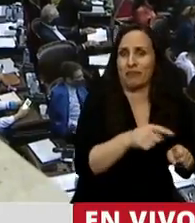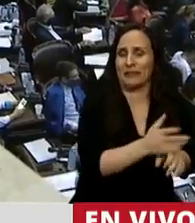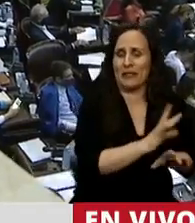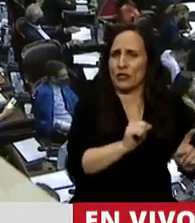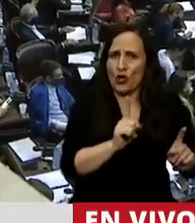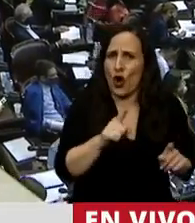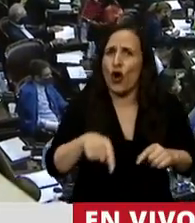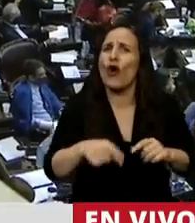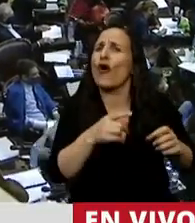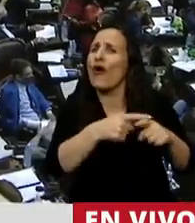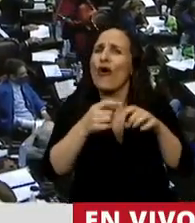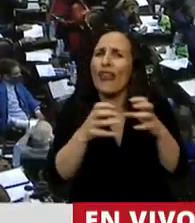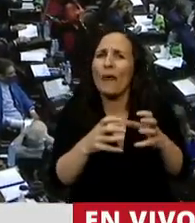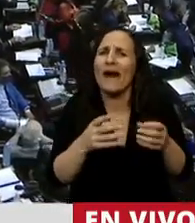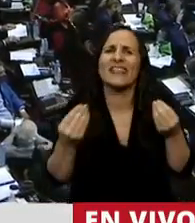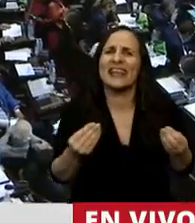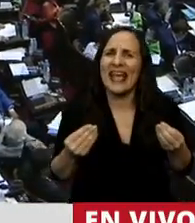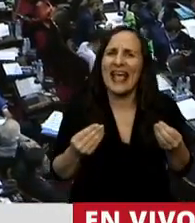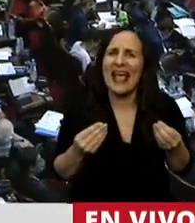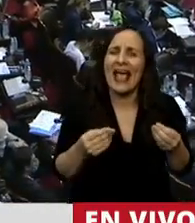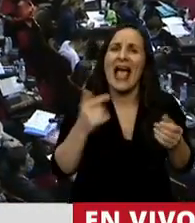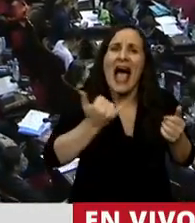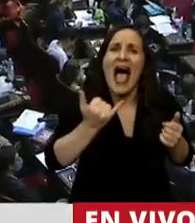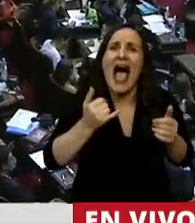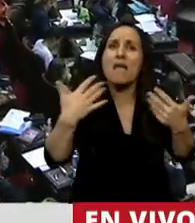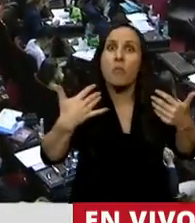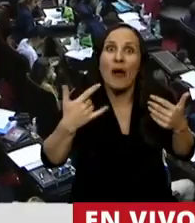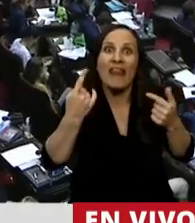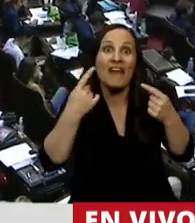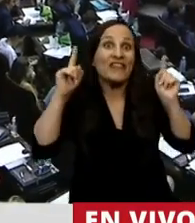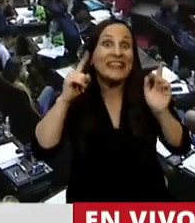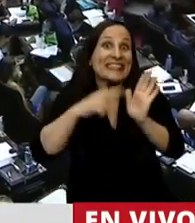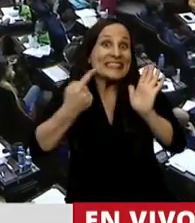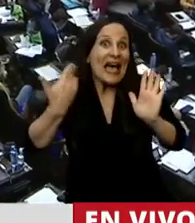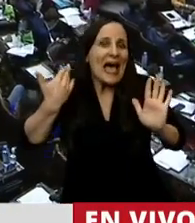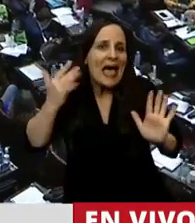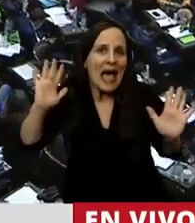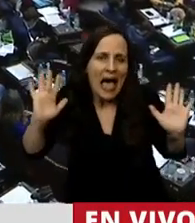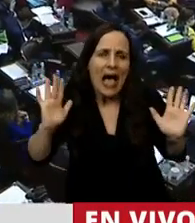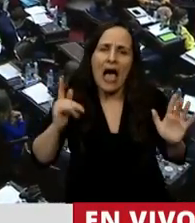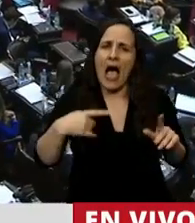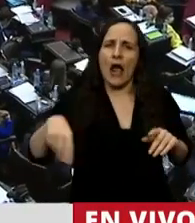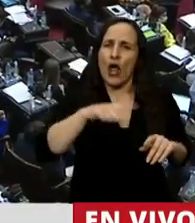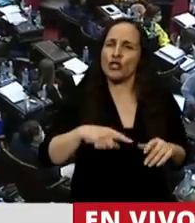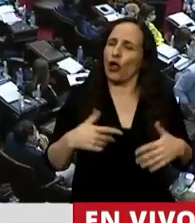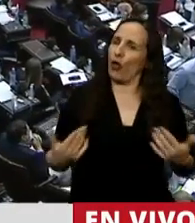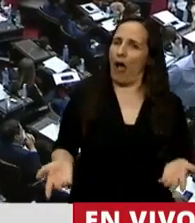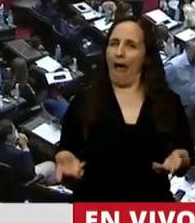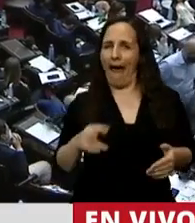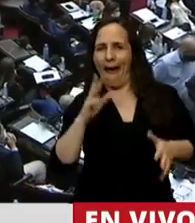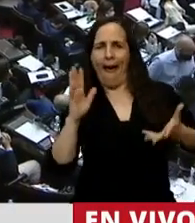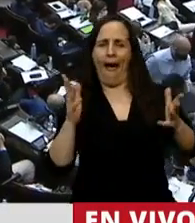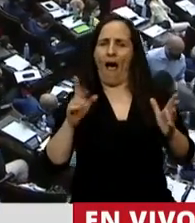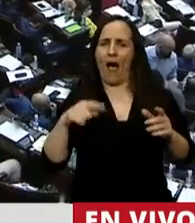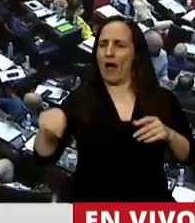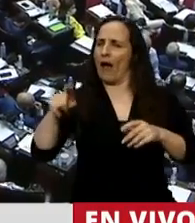Estamos discutiendo hasta dónde admitimos las excepciones. Y ojalá no tengamos la soberbia de creer que